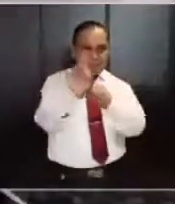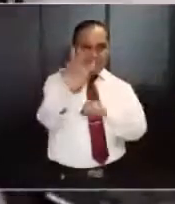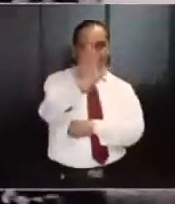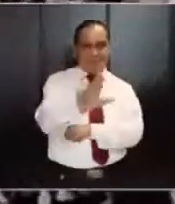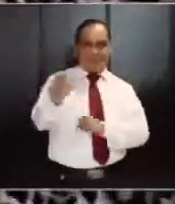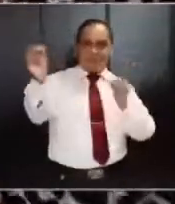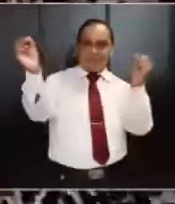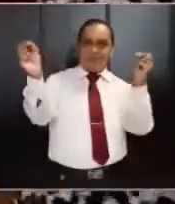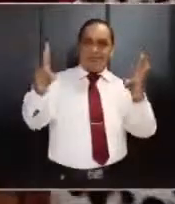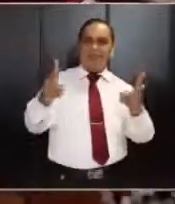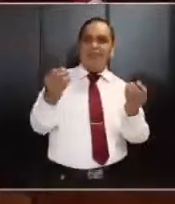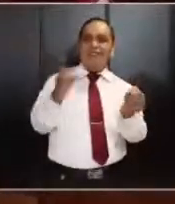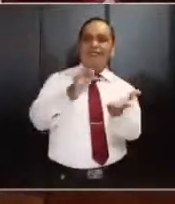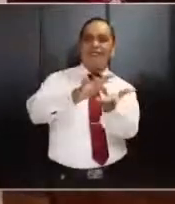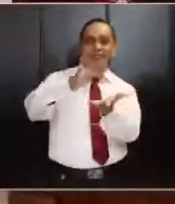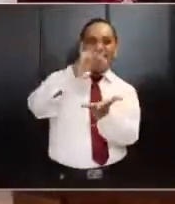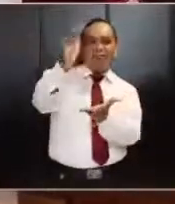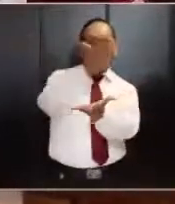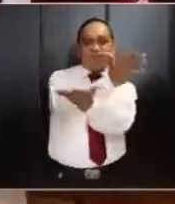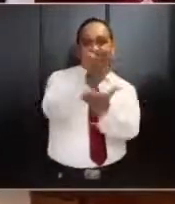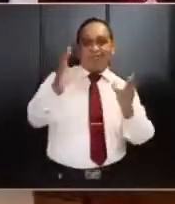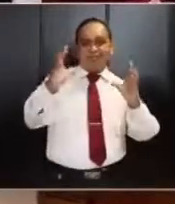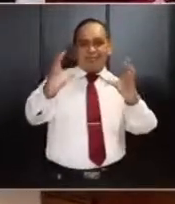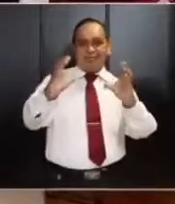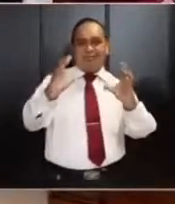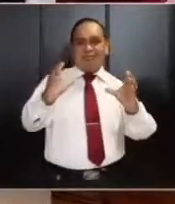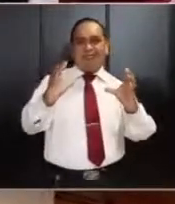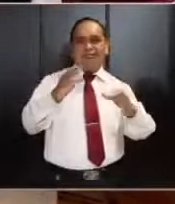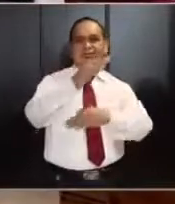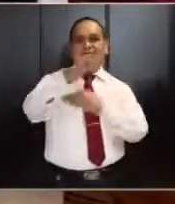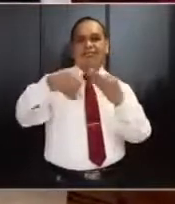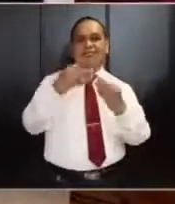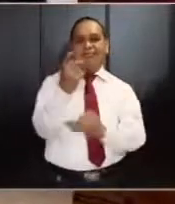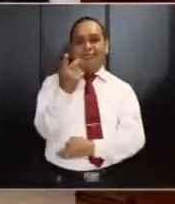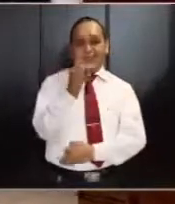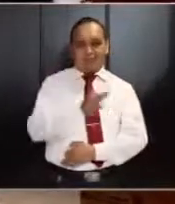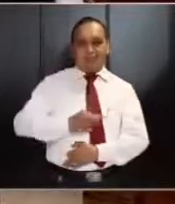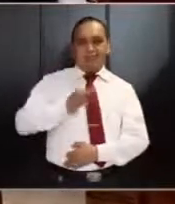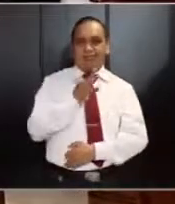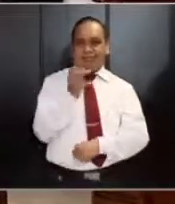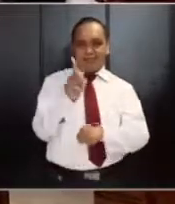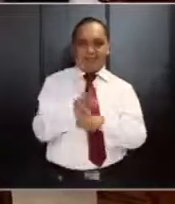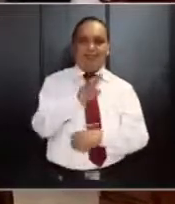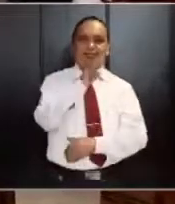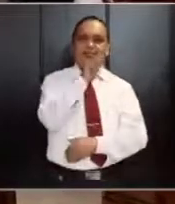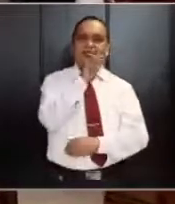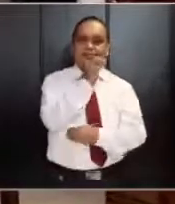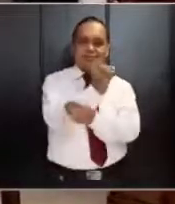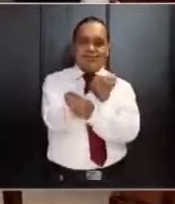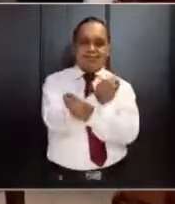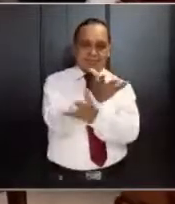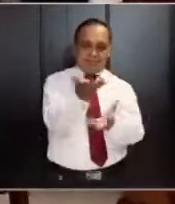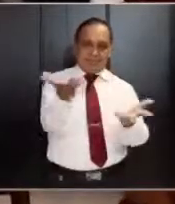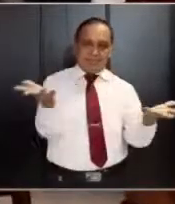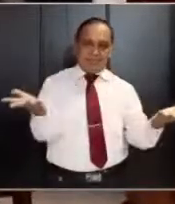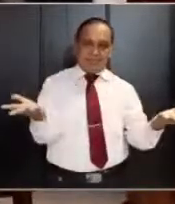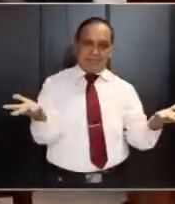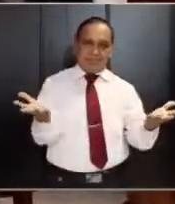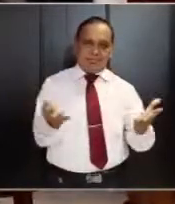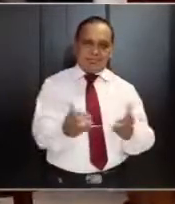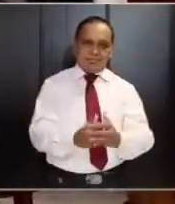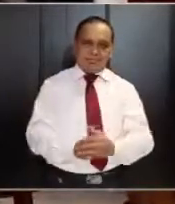martes. Muchísimas gracias, lo gocé mucho. Gracias por festejarme el Día de las Madres con este encuentro. Y gracias a todos.